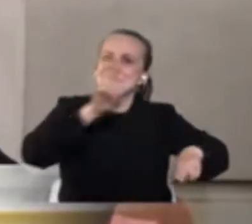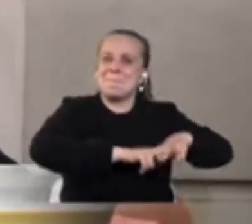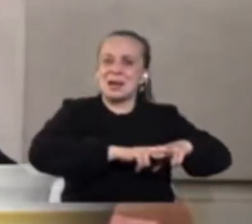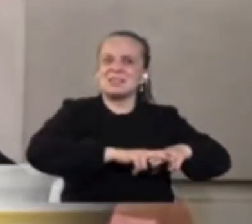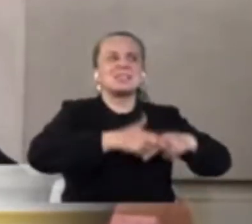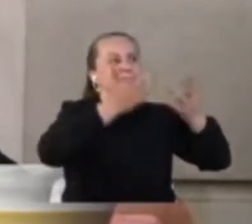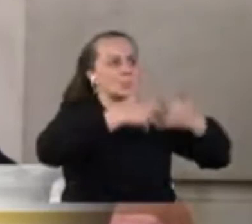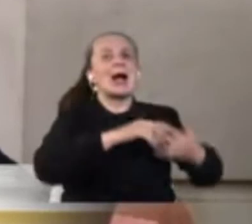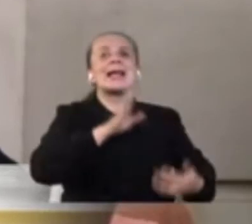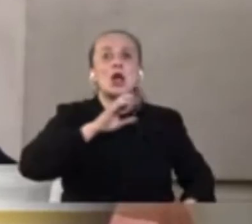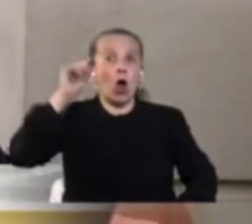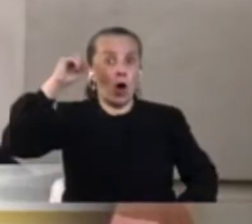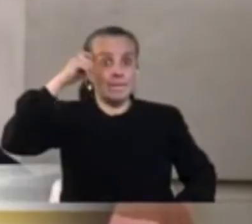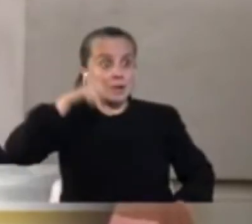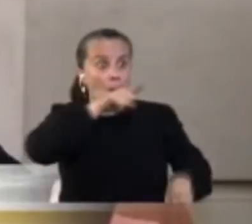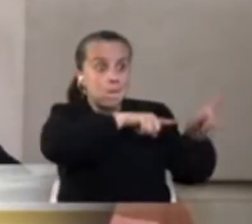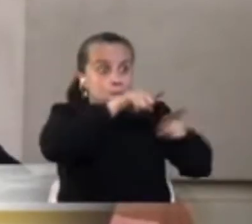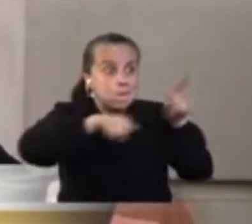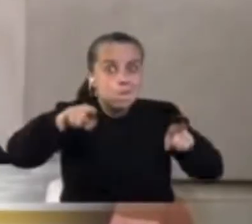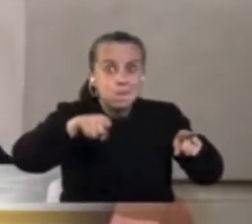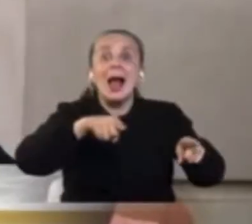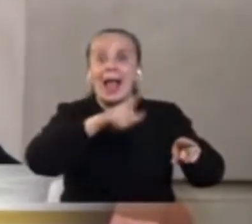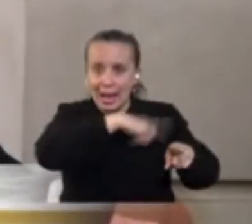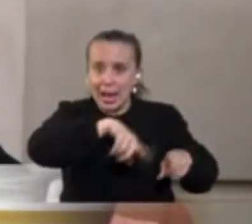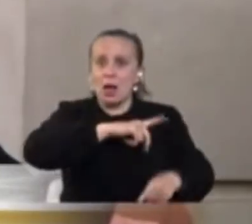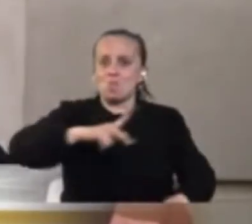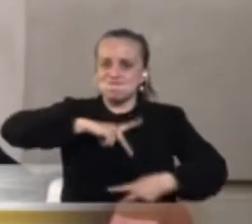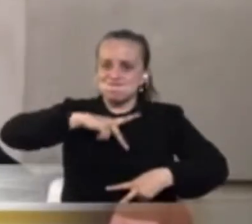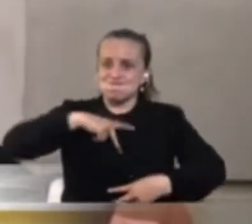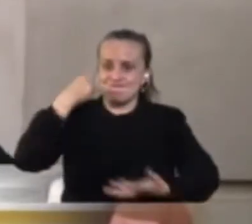a quienes gobiernan en Colombia, los